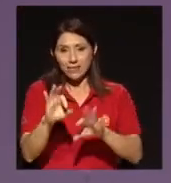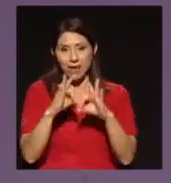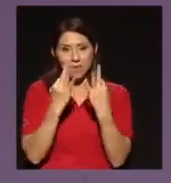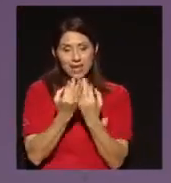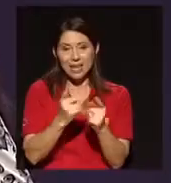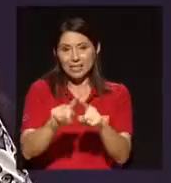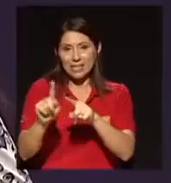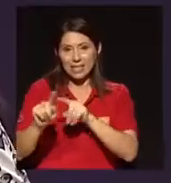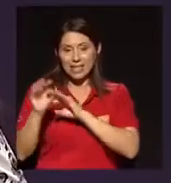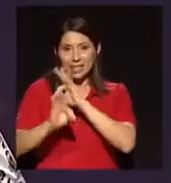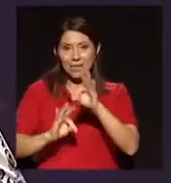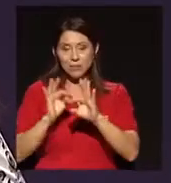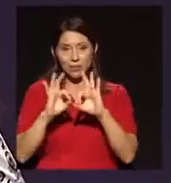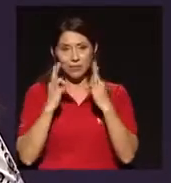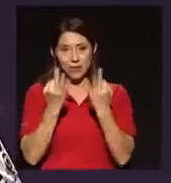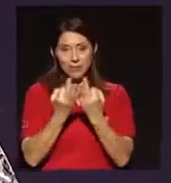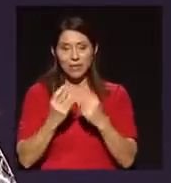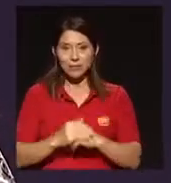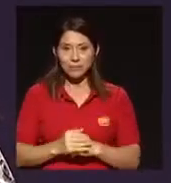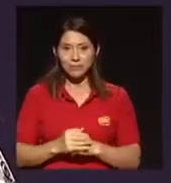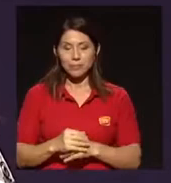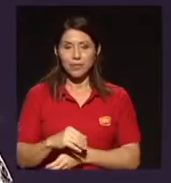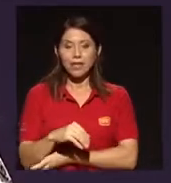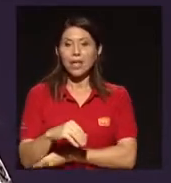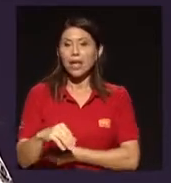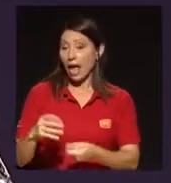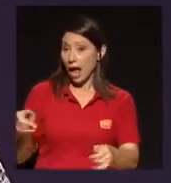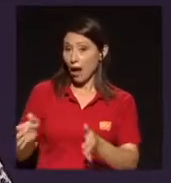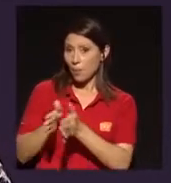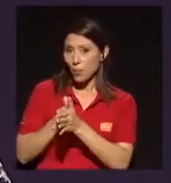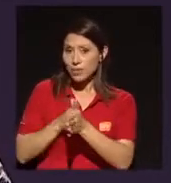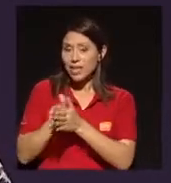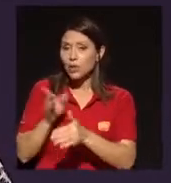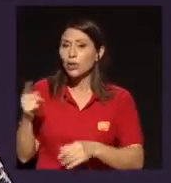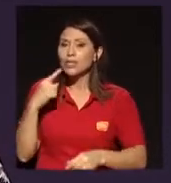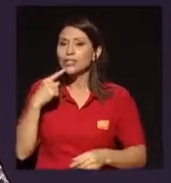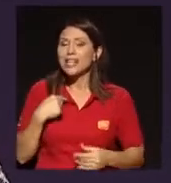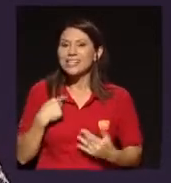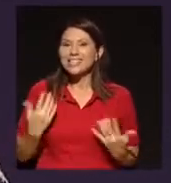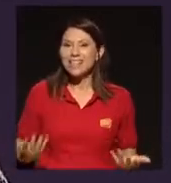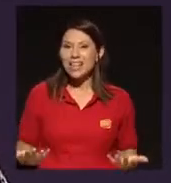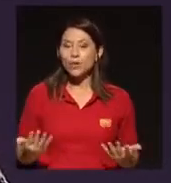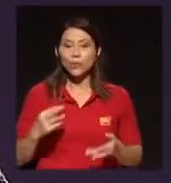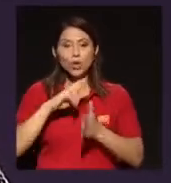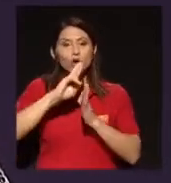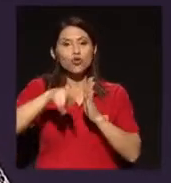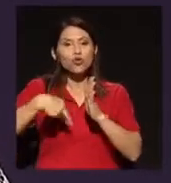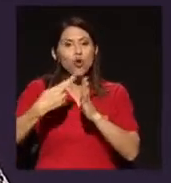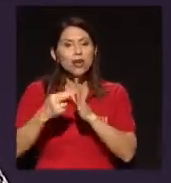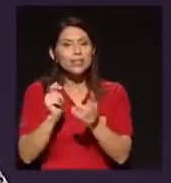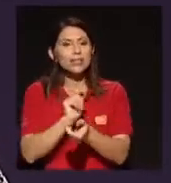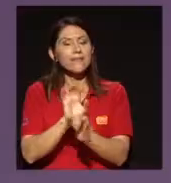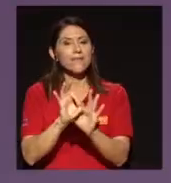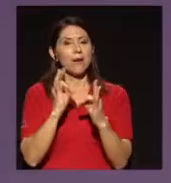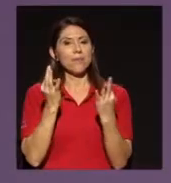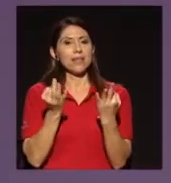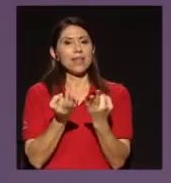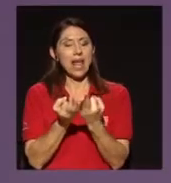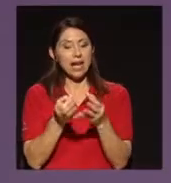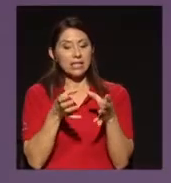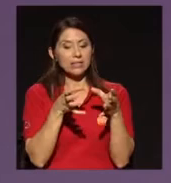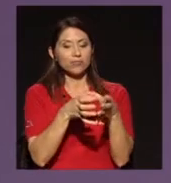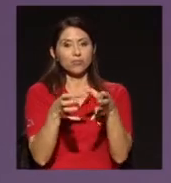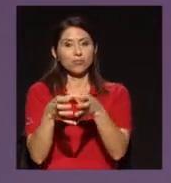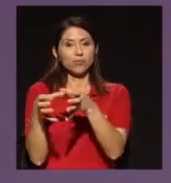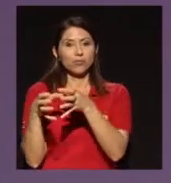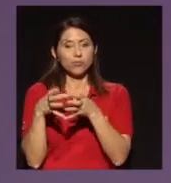generando. Nancy, aprovechando esto que nos estás diciendo, ¿en qué han cambiado los roles familiares de estos grupos, en los